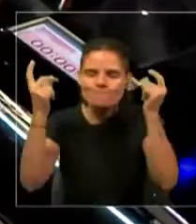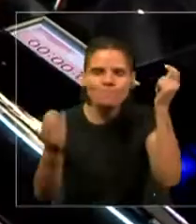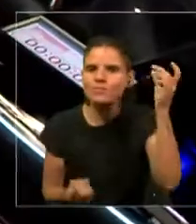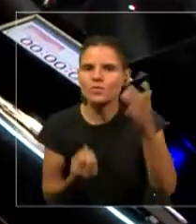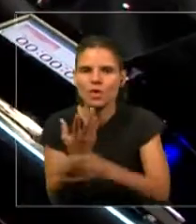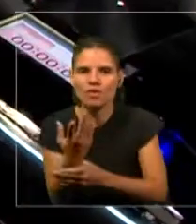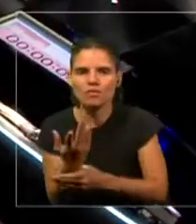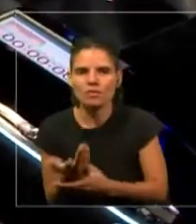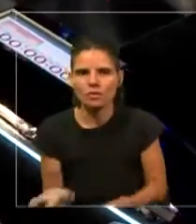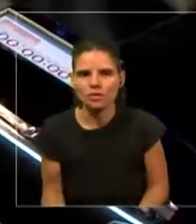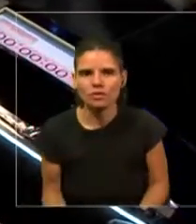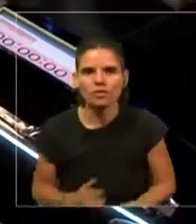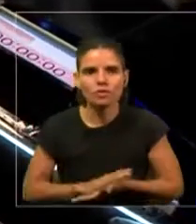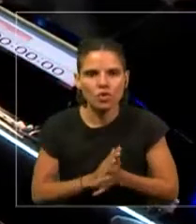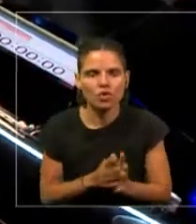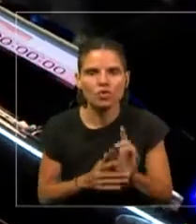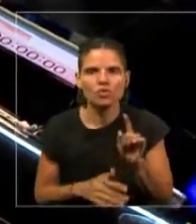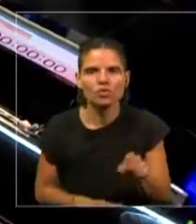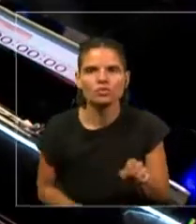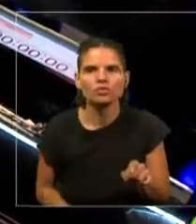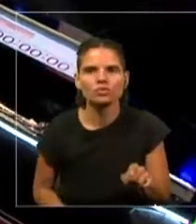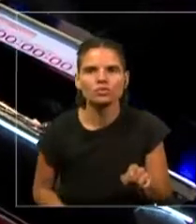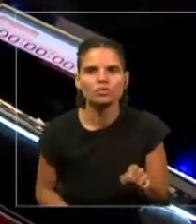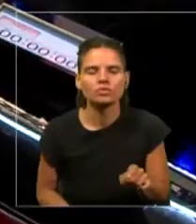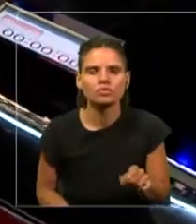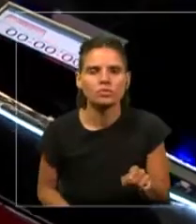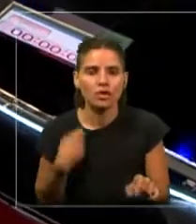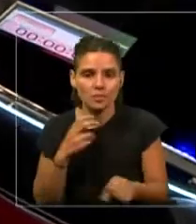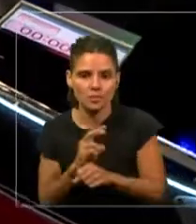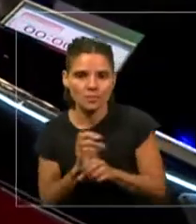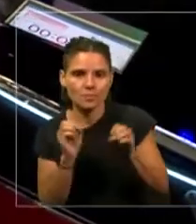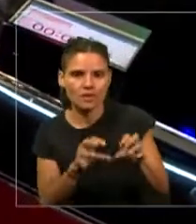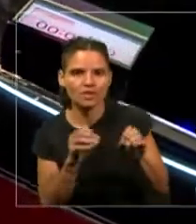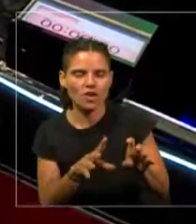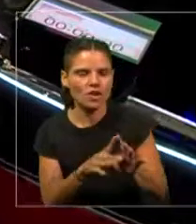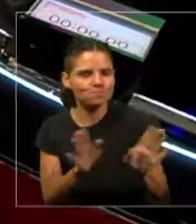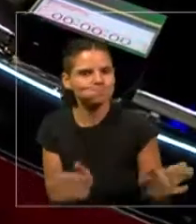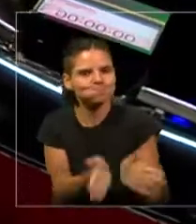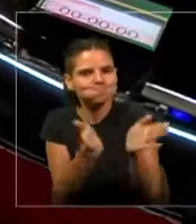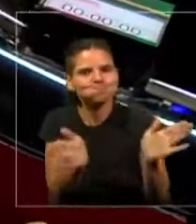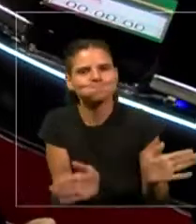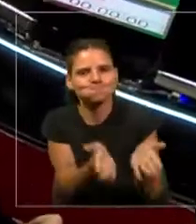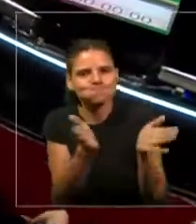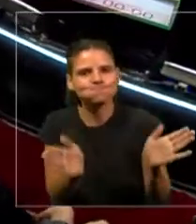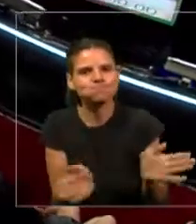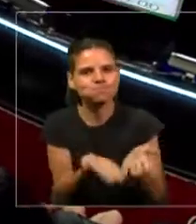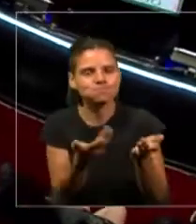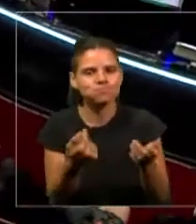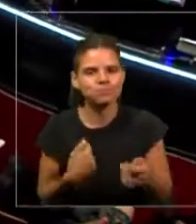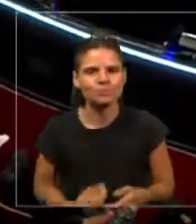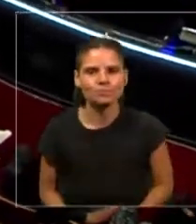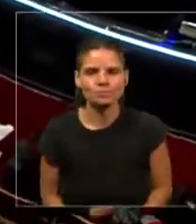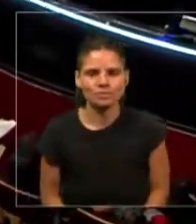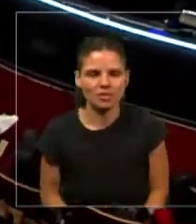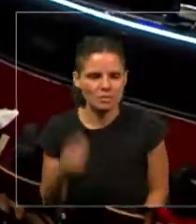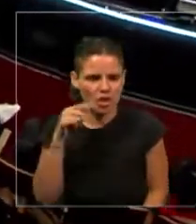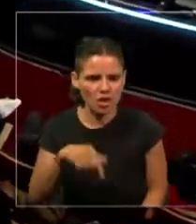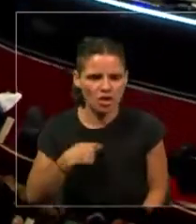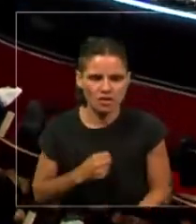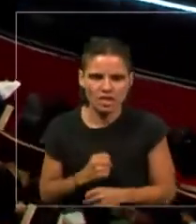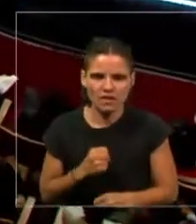aquello llevaba, favorecía, estimulaba, pero ahora el trabajo